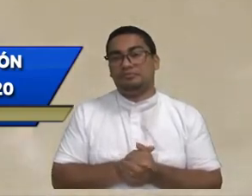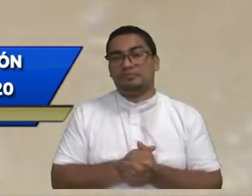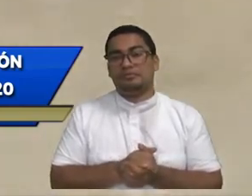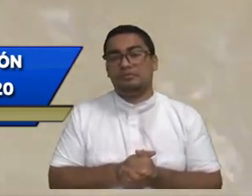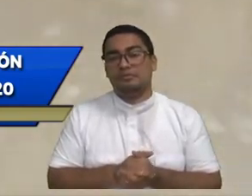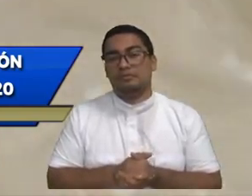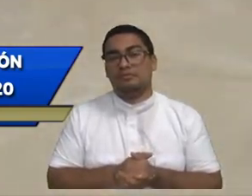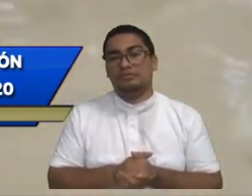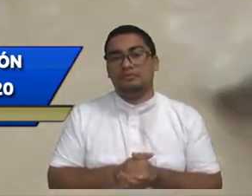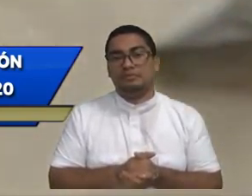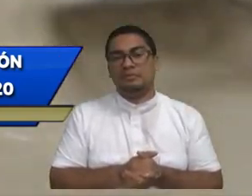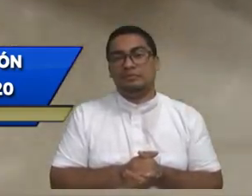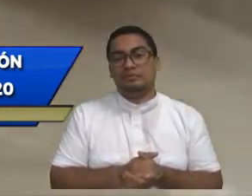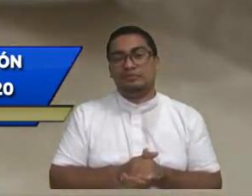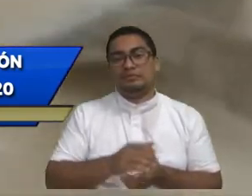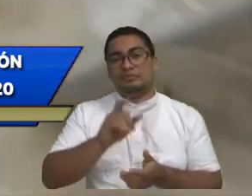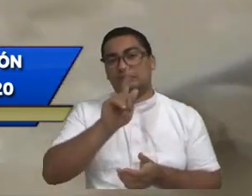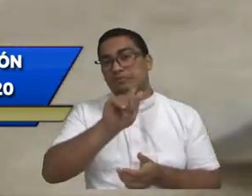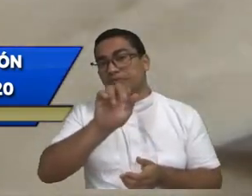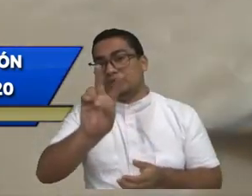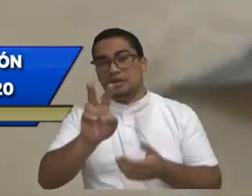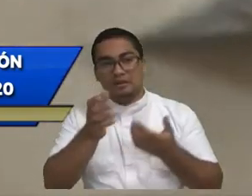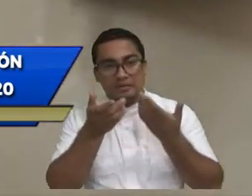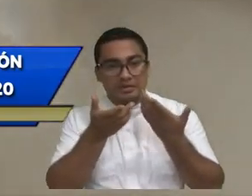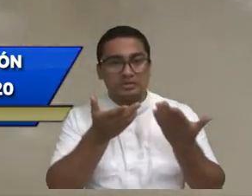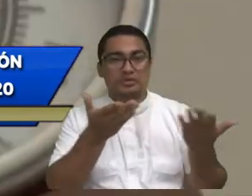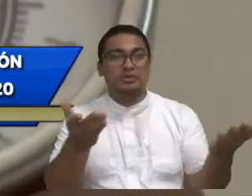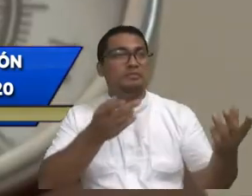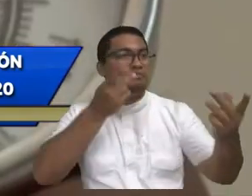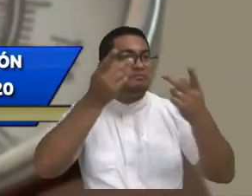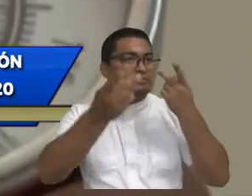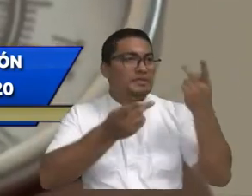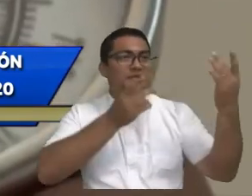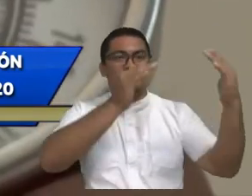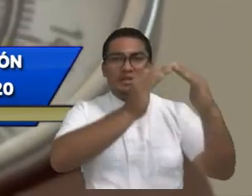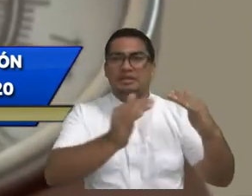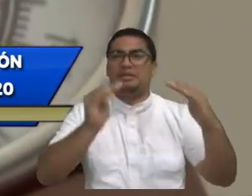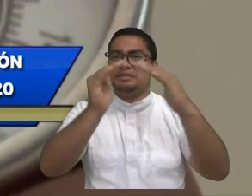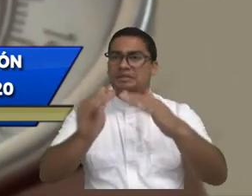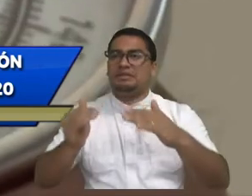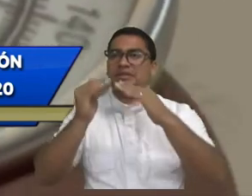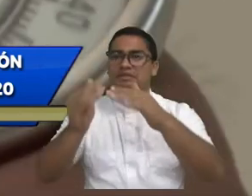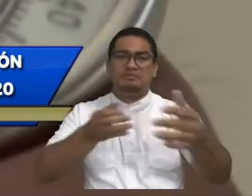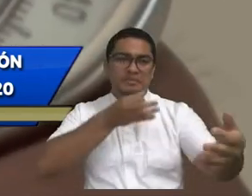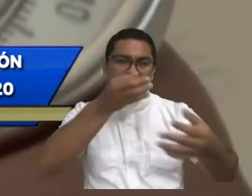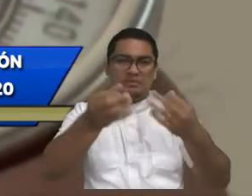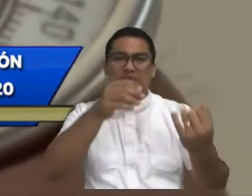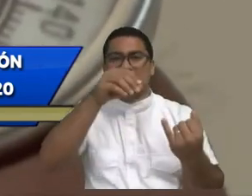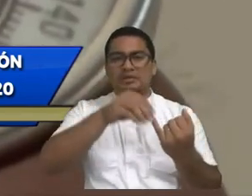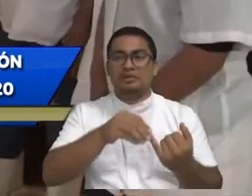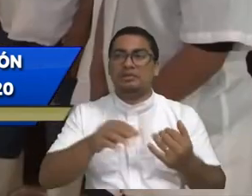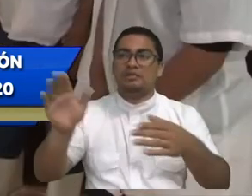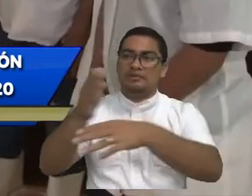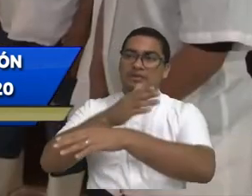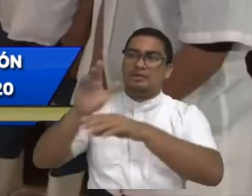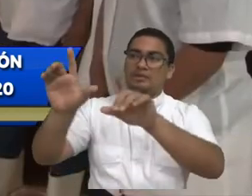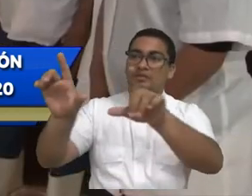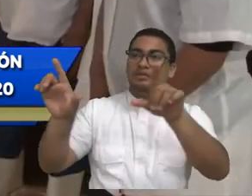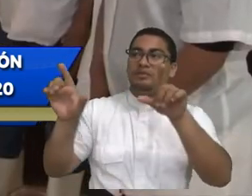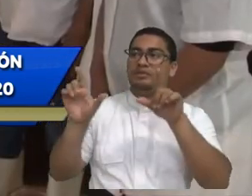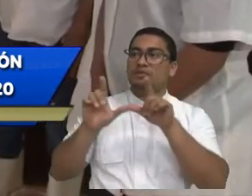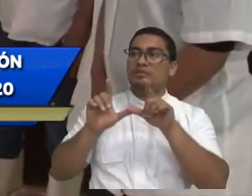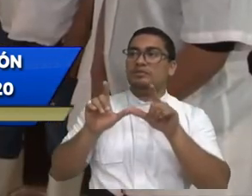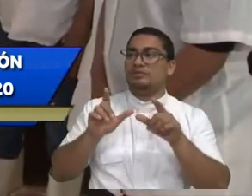en vivo de boca a boca de la visita a casa casa de visitas a lugares públicos ahorita que estamos este proceso de campaña